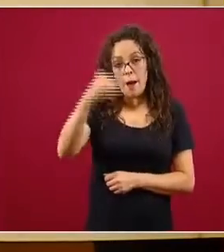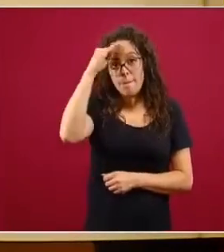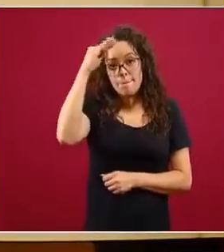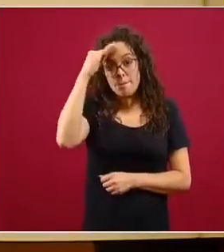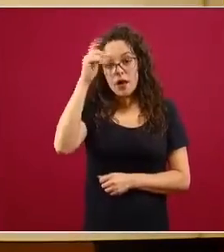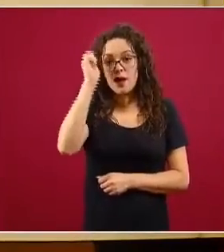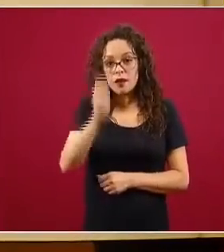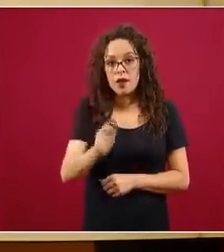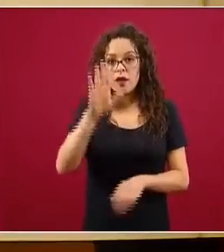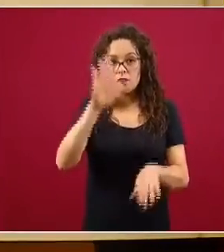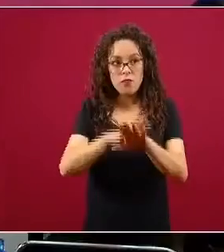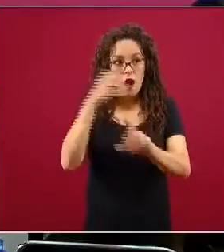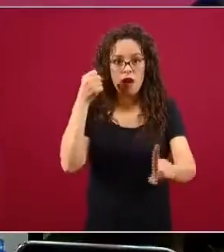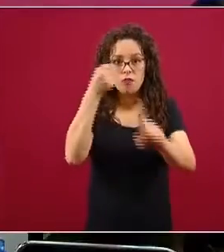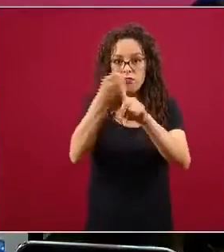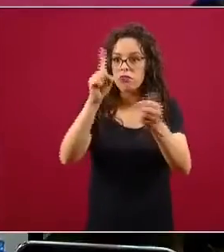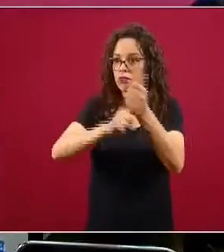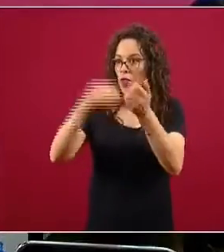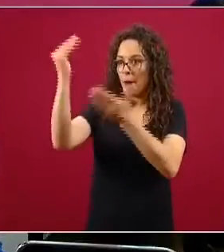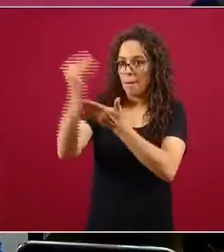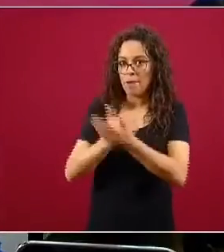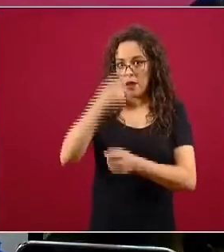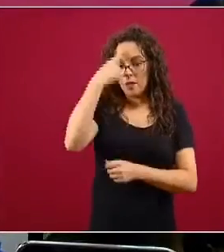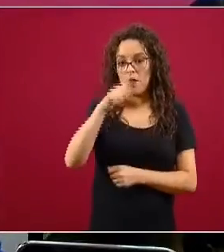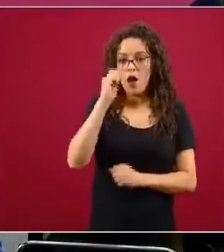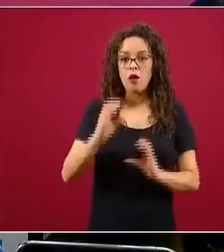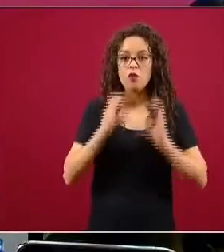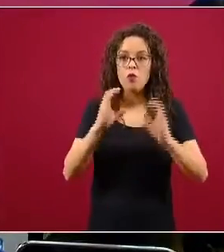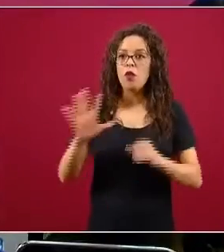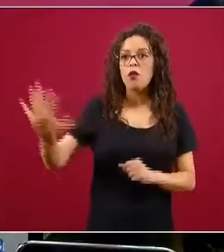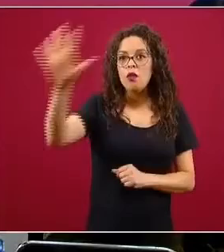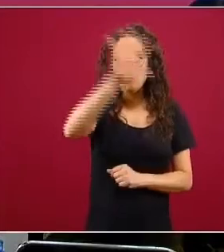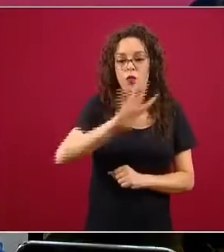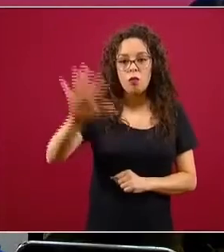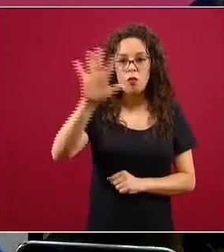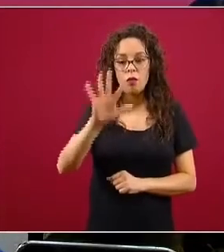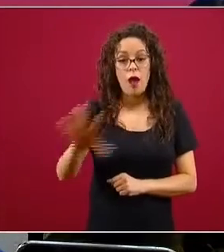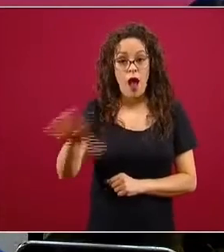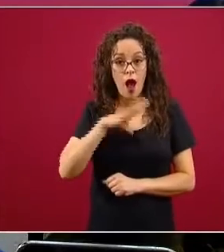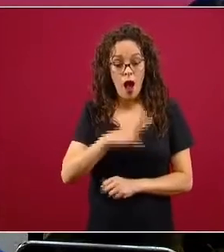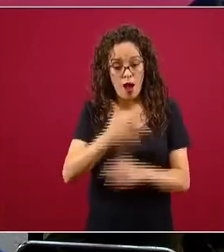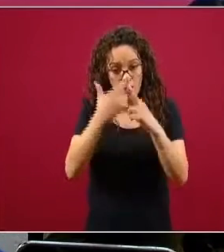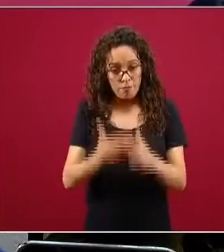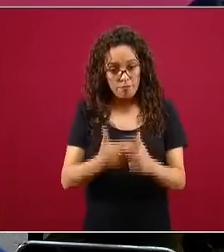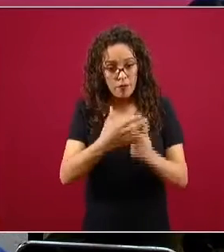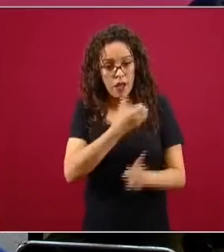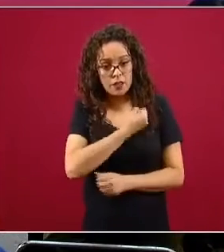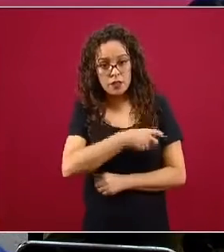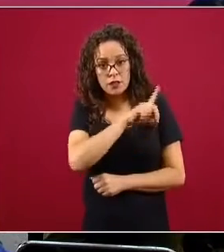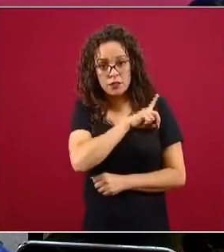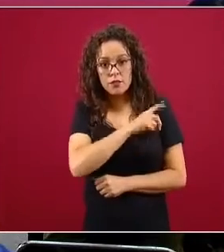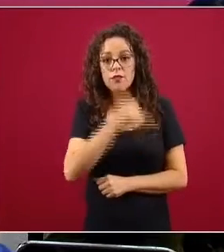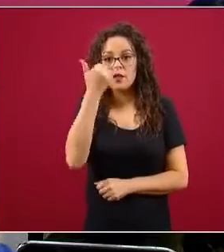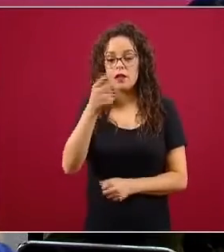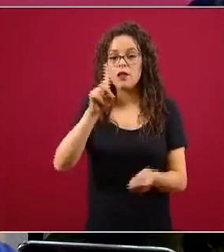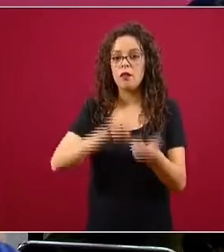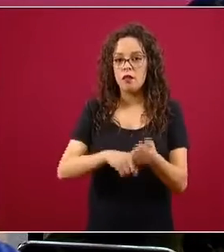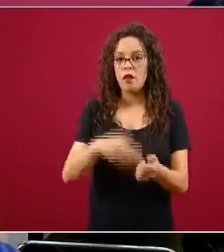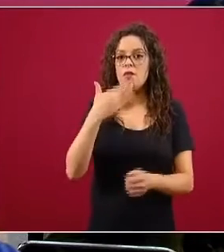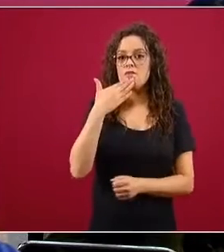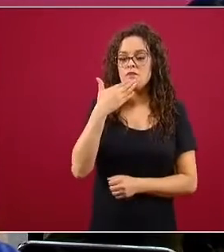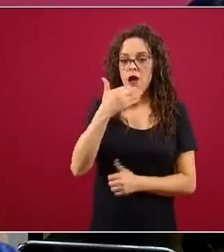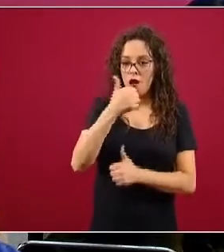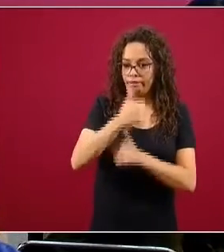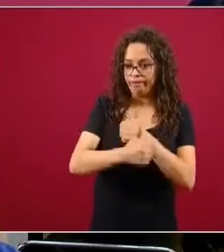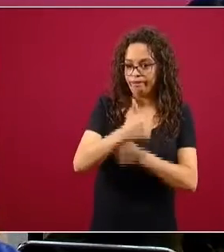el impacto o el gran impacto que tiene al medio ambiente, que sea saludable y que sea competitivo. Y estos son los 4 elementos